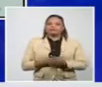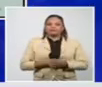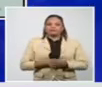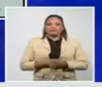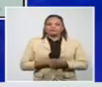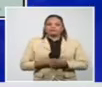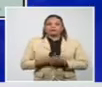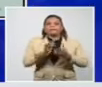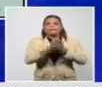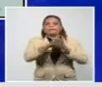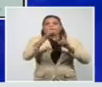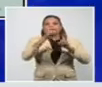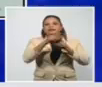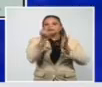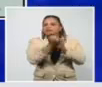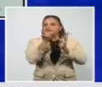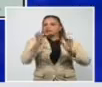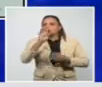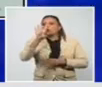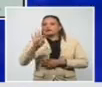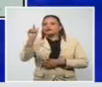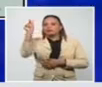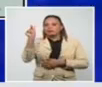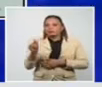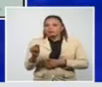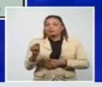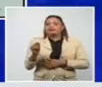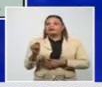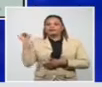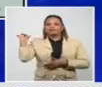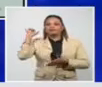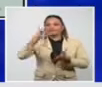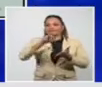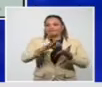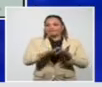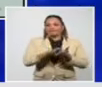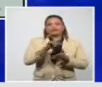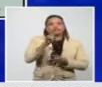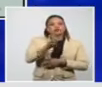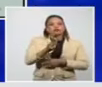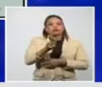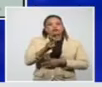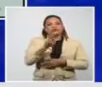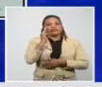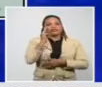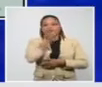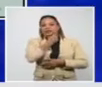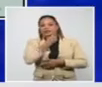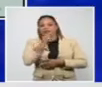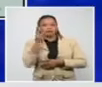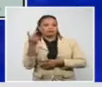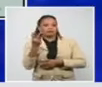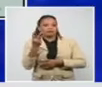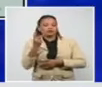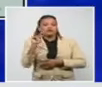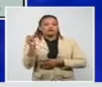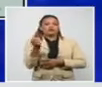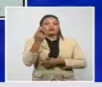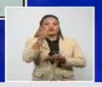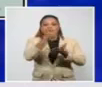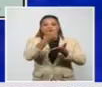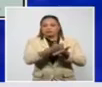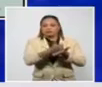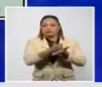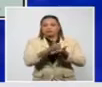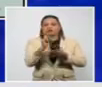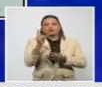Matanzas diagnostica 4 casos importados, 2 de Martí y 1 de Matanzas, al igual que 1 de